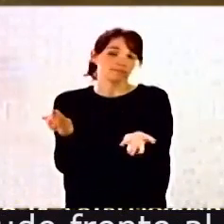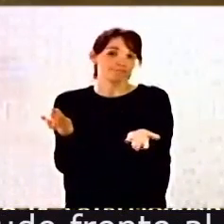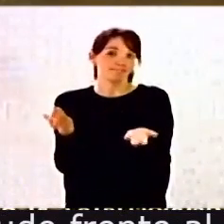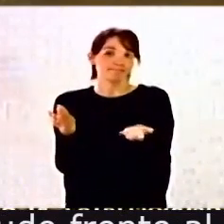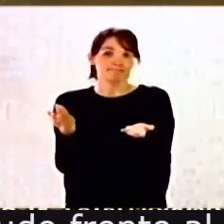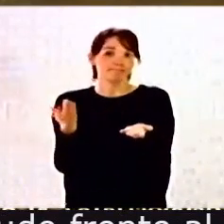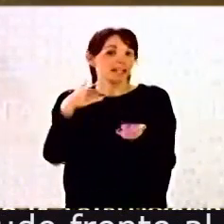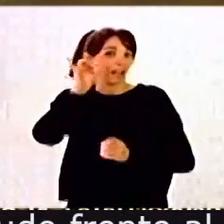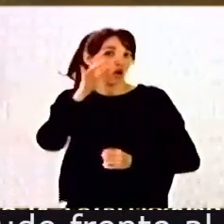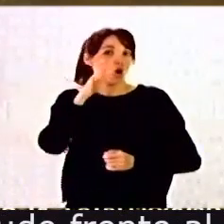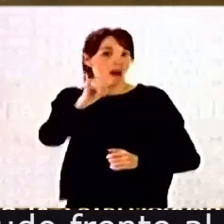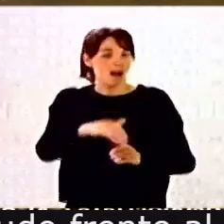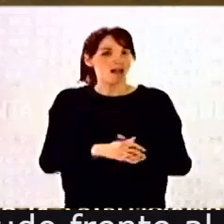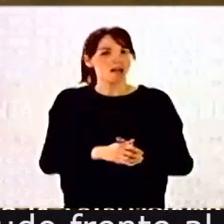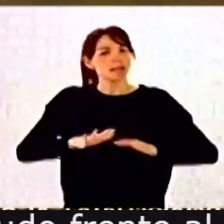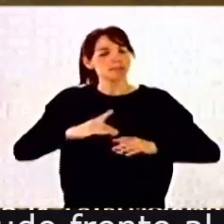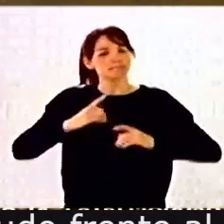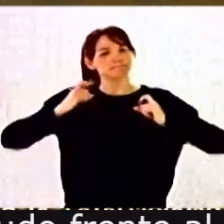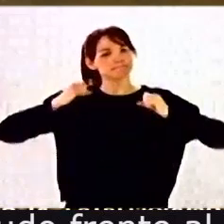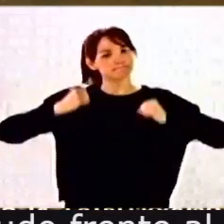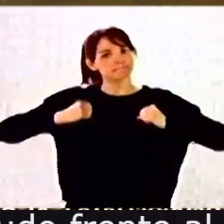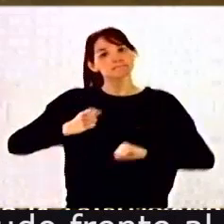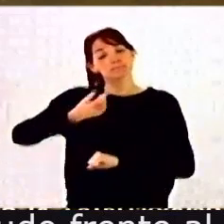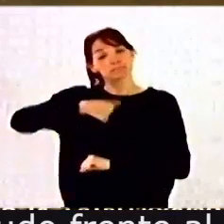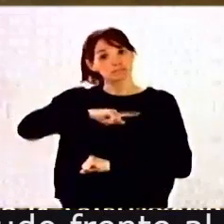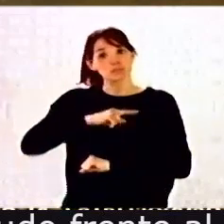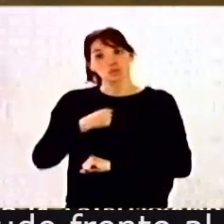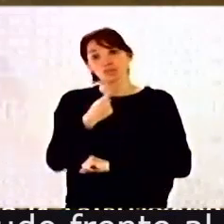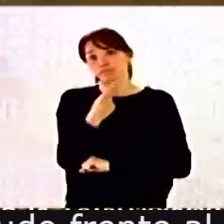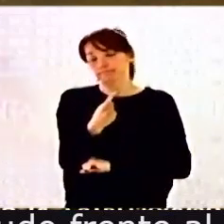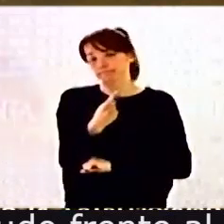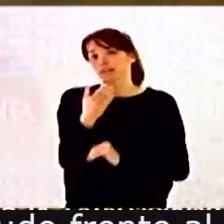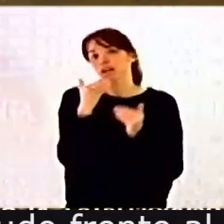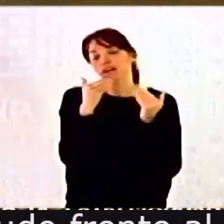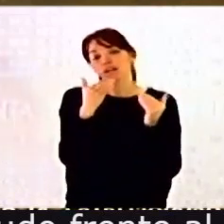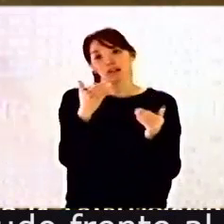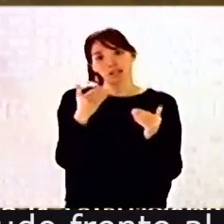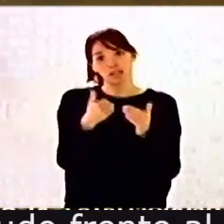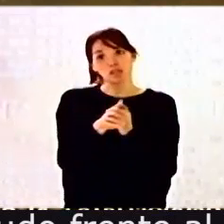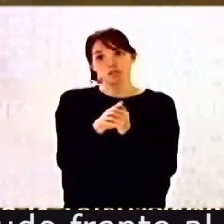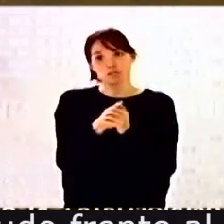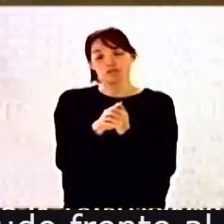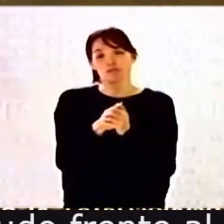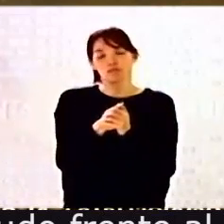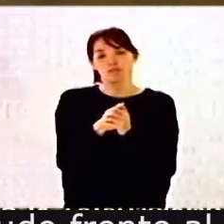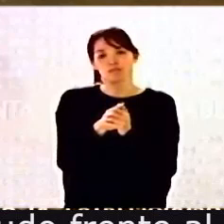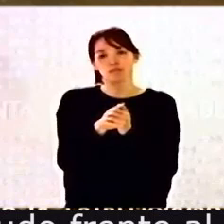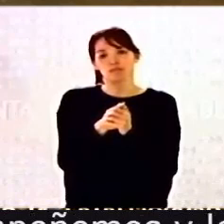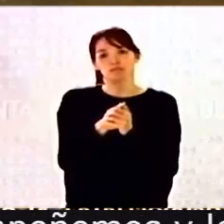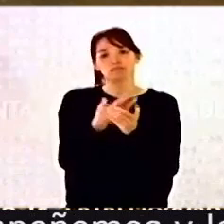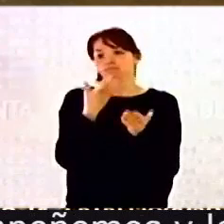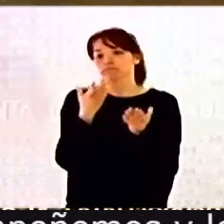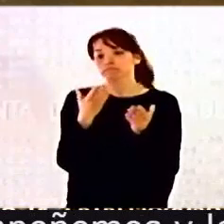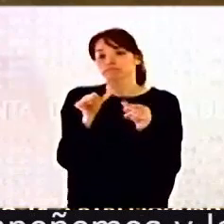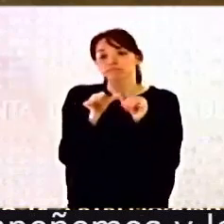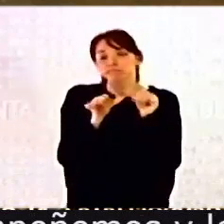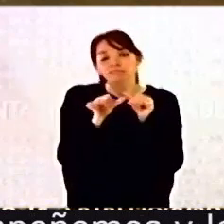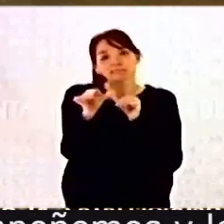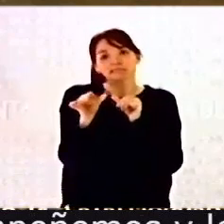ese riesgo, aunque nos empeñemos, y yo le estoy tremendamente agradecido y le facilitaré y me desviviré